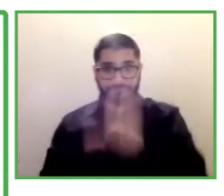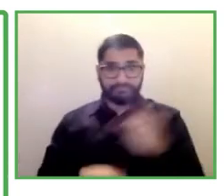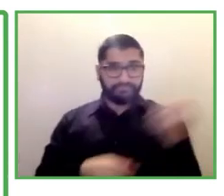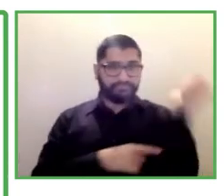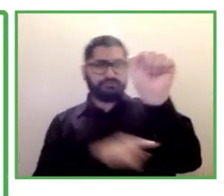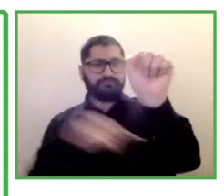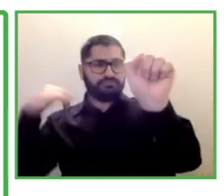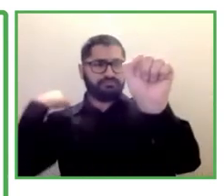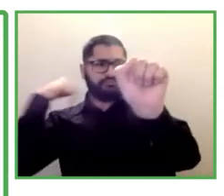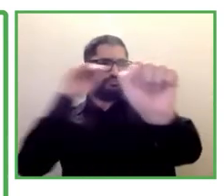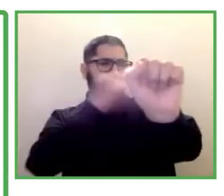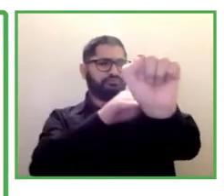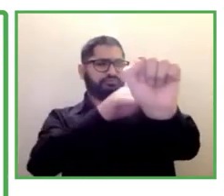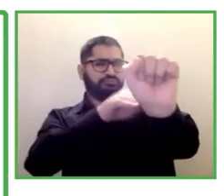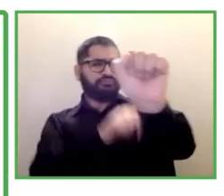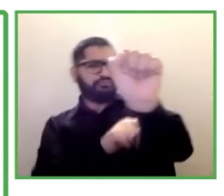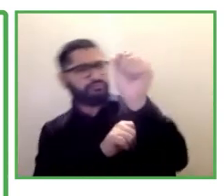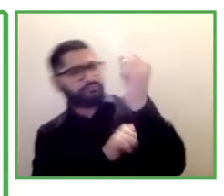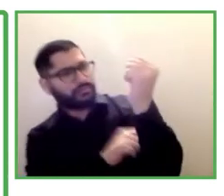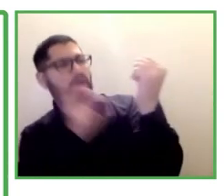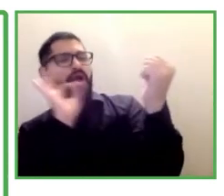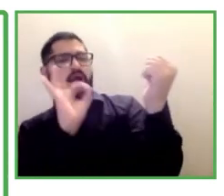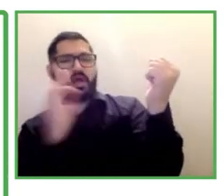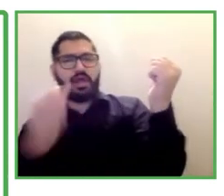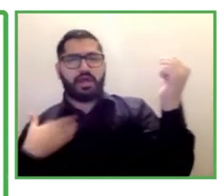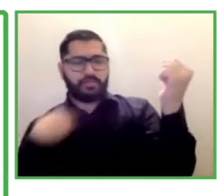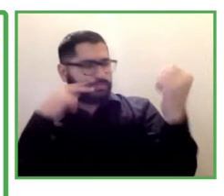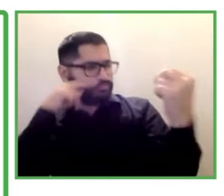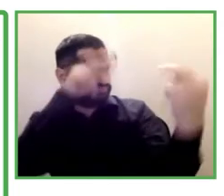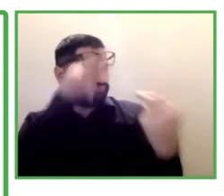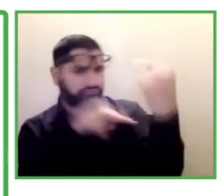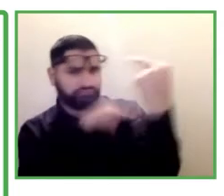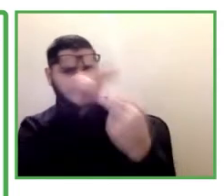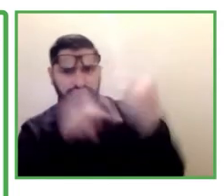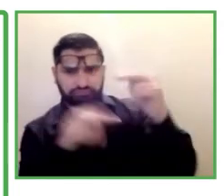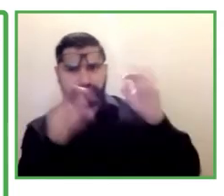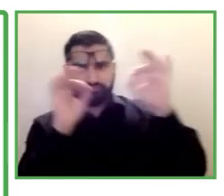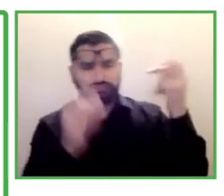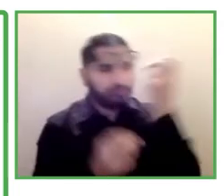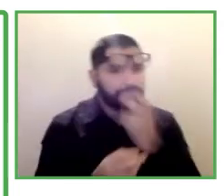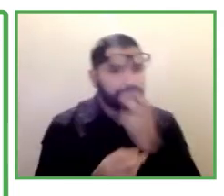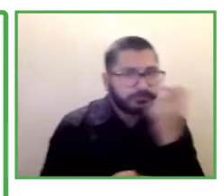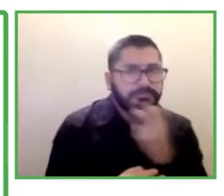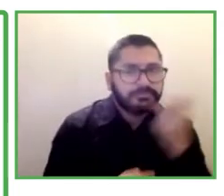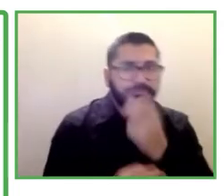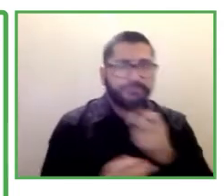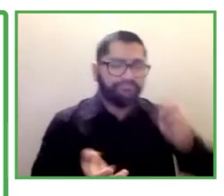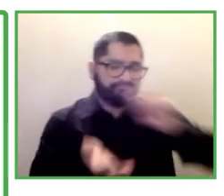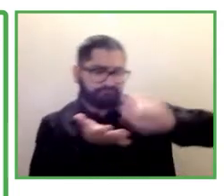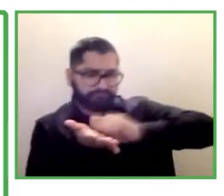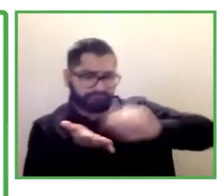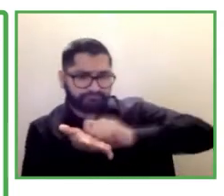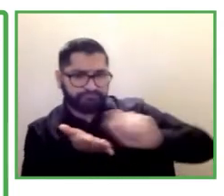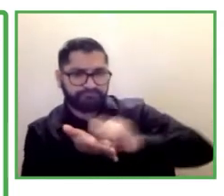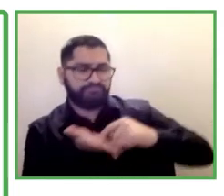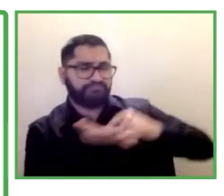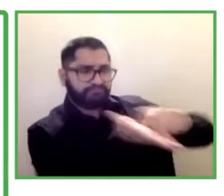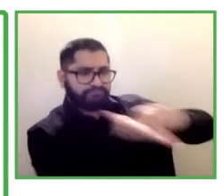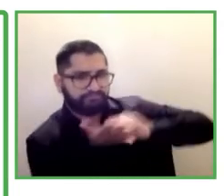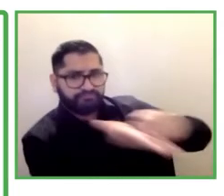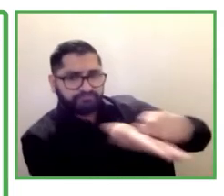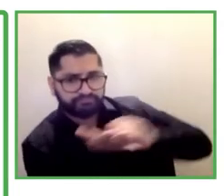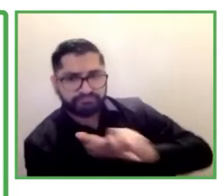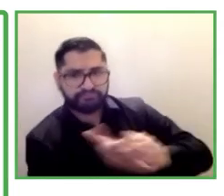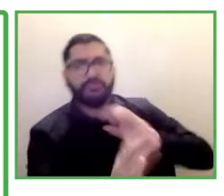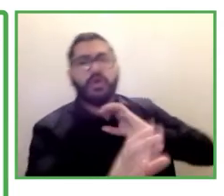también. Y si hay alguna dificultad al entenderlo, no hay que decir, tiene una